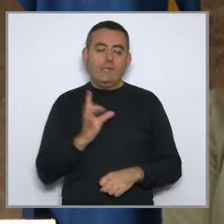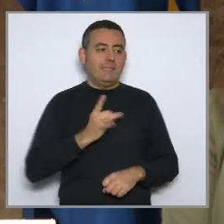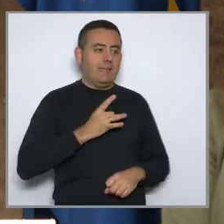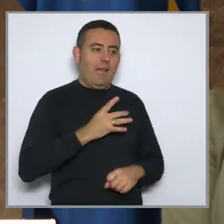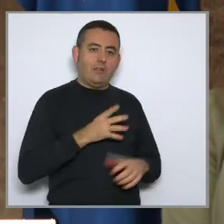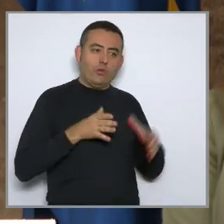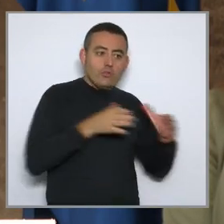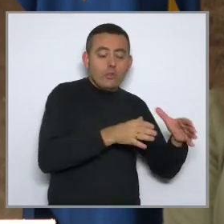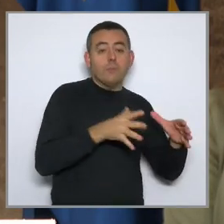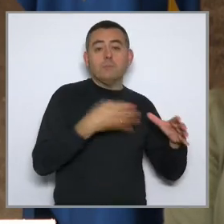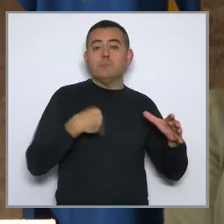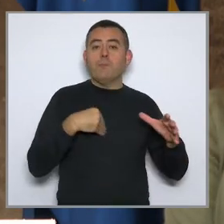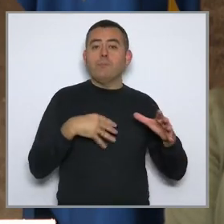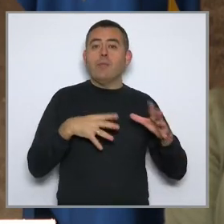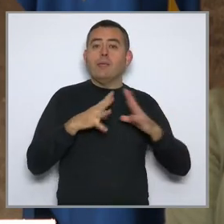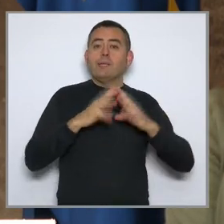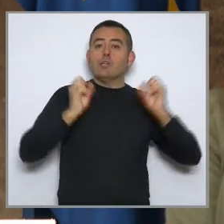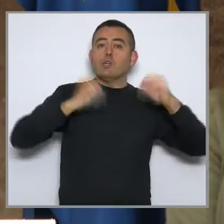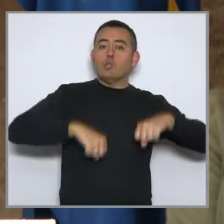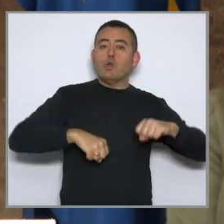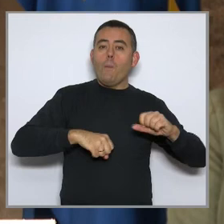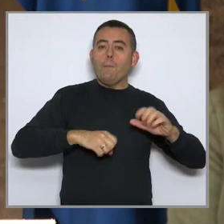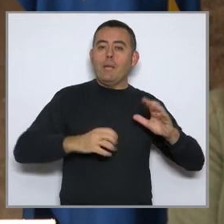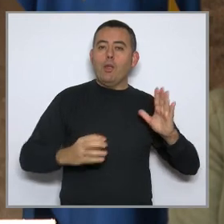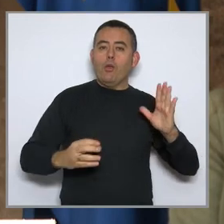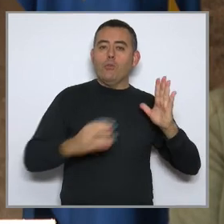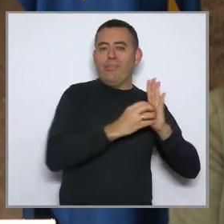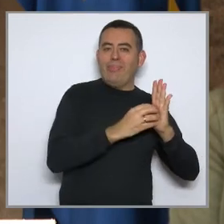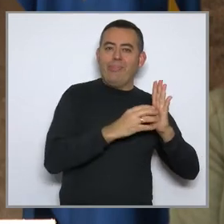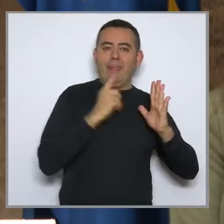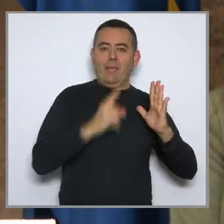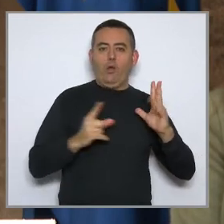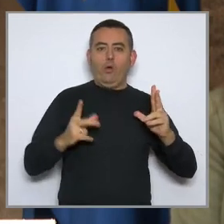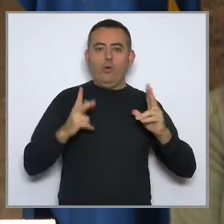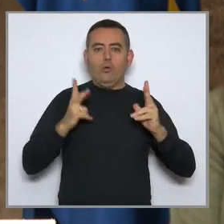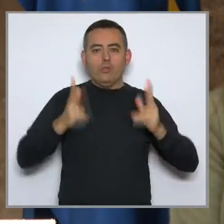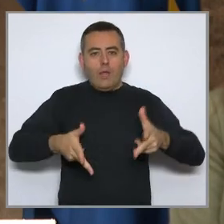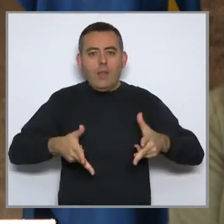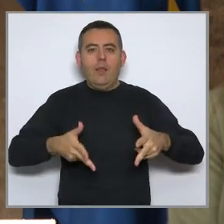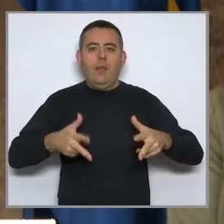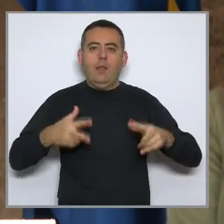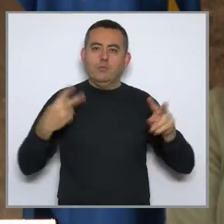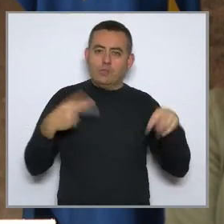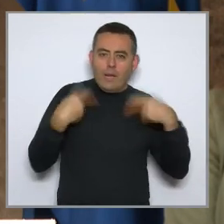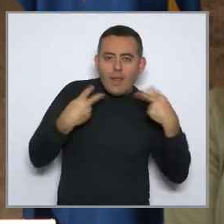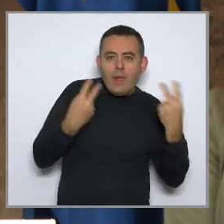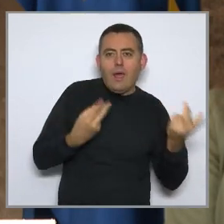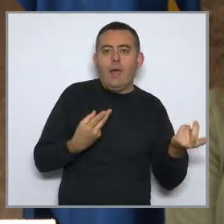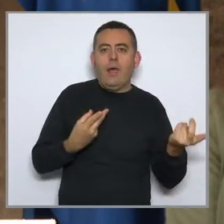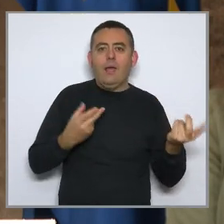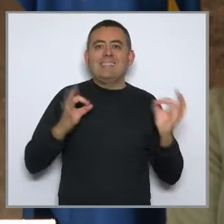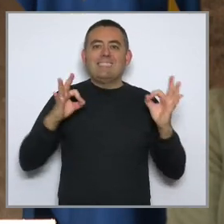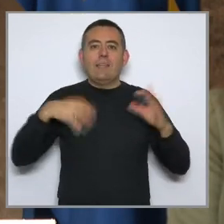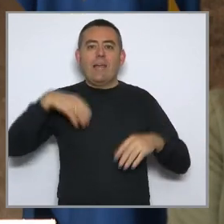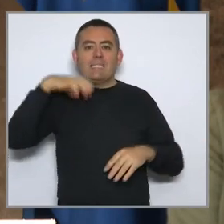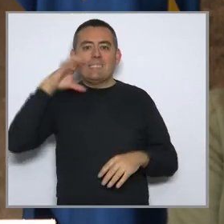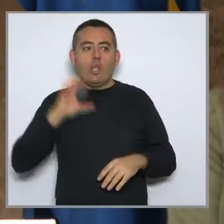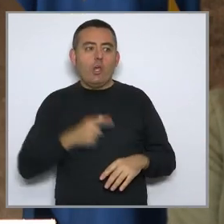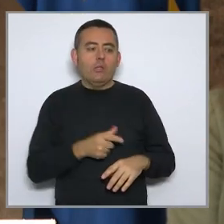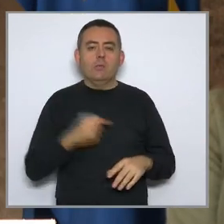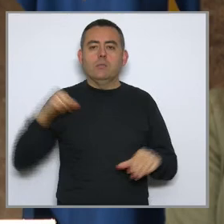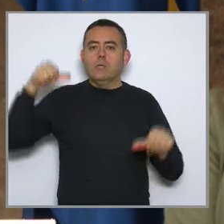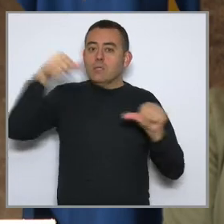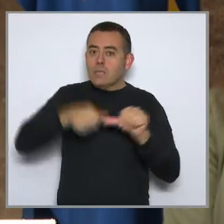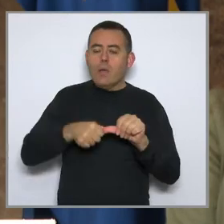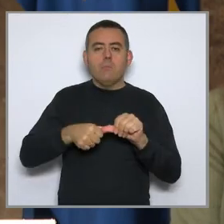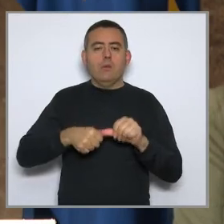el convenio de la hostelería de Valencia y de Castellón lleven años y años en el olvido, y por tanto yo ahí lo que haría